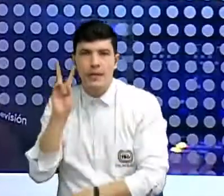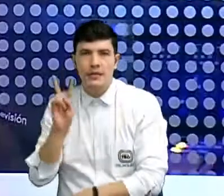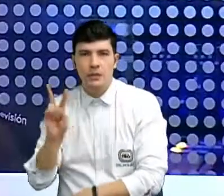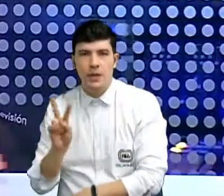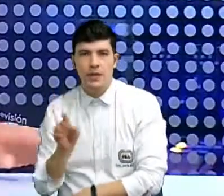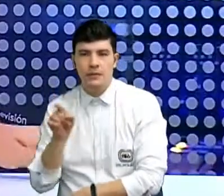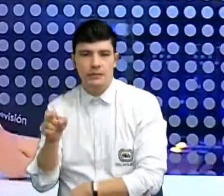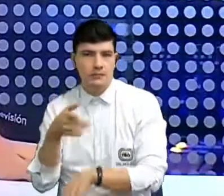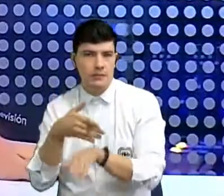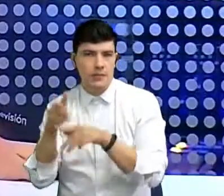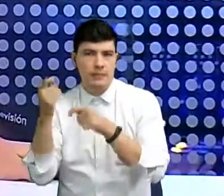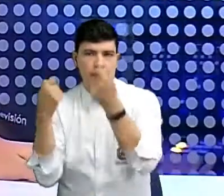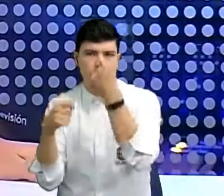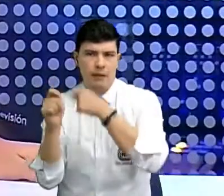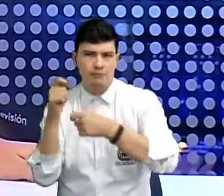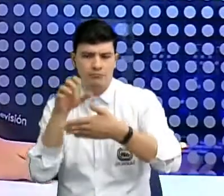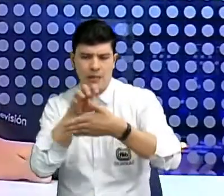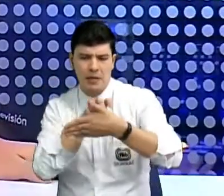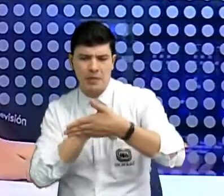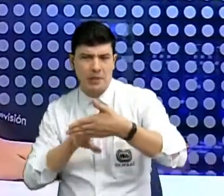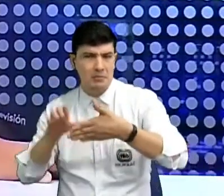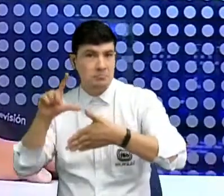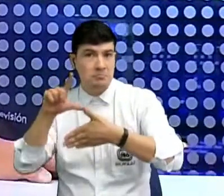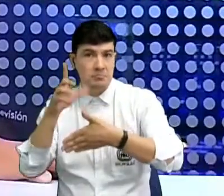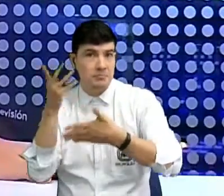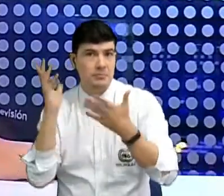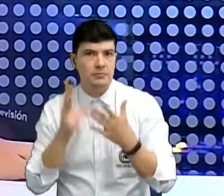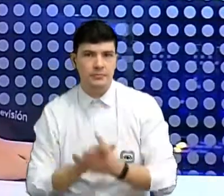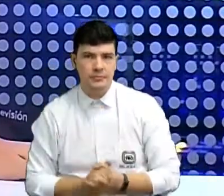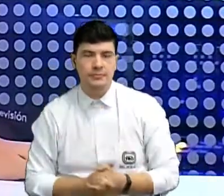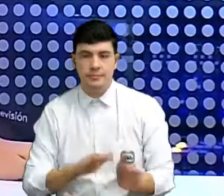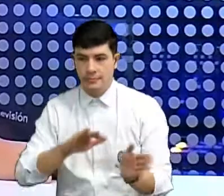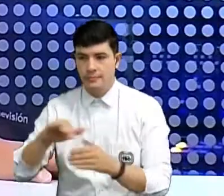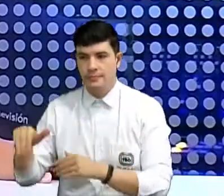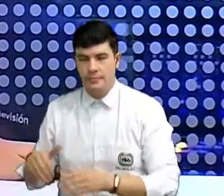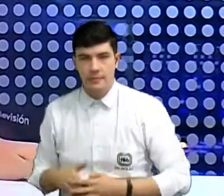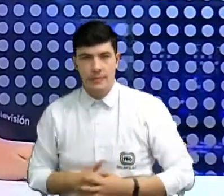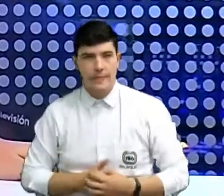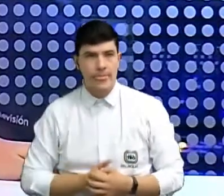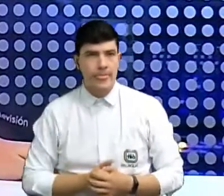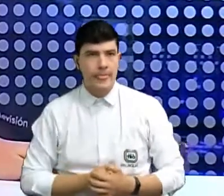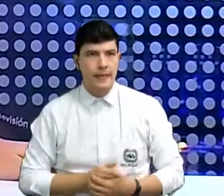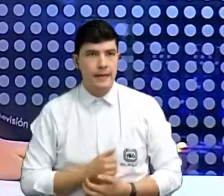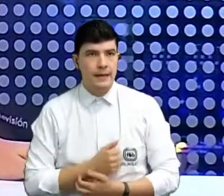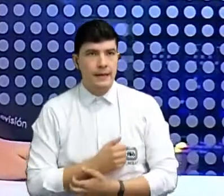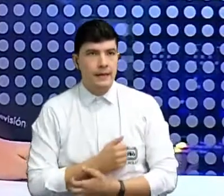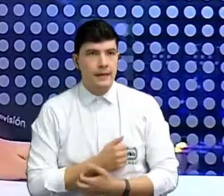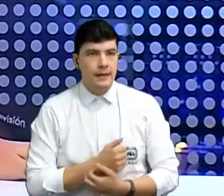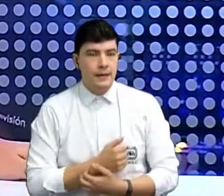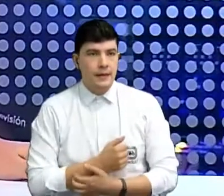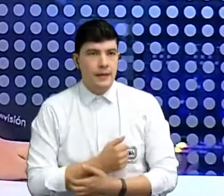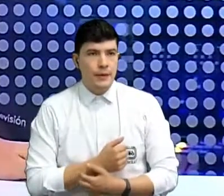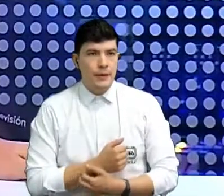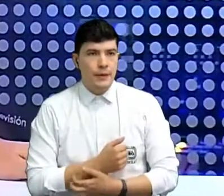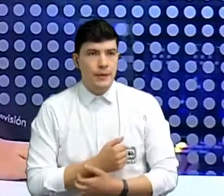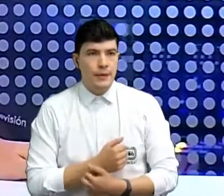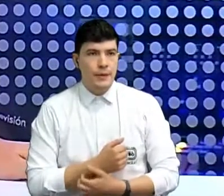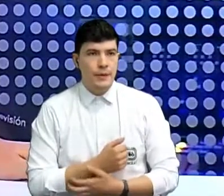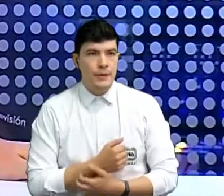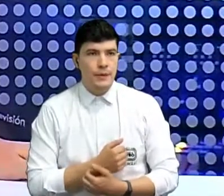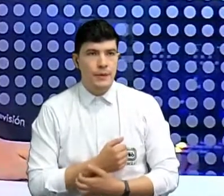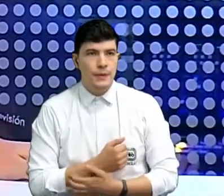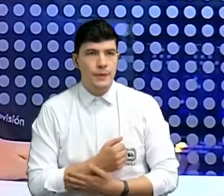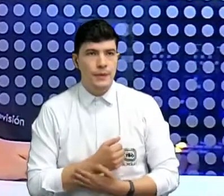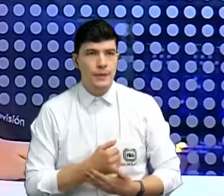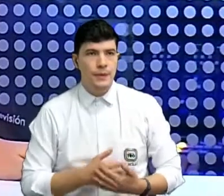Mientras tanto, en alerta se encuentran las autoridades en Ocaña luego de registrarse un atentado en pleno centro de ese municipio. Las